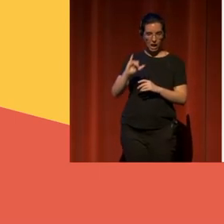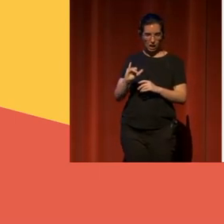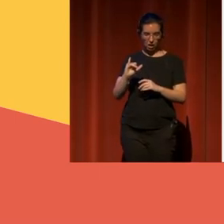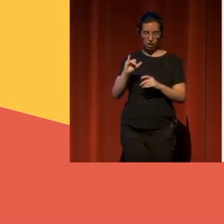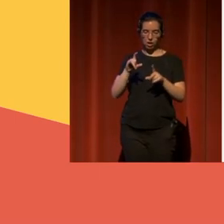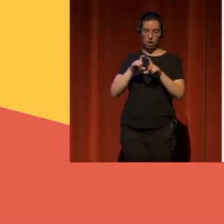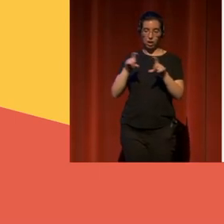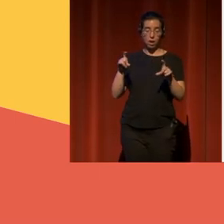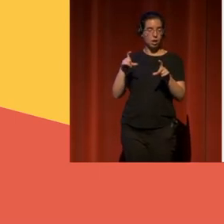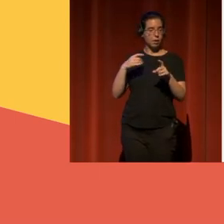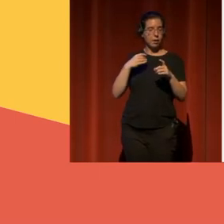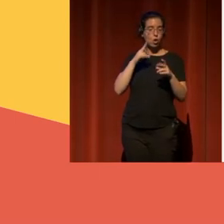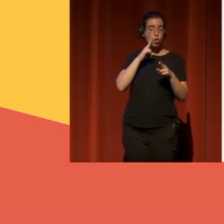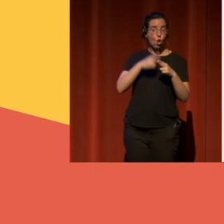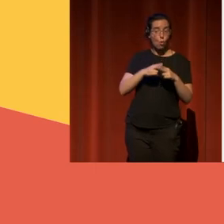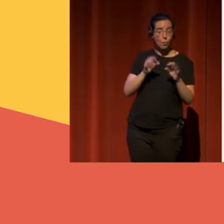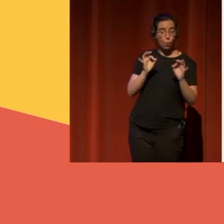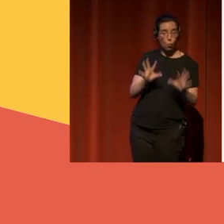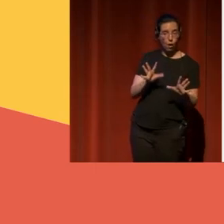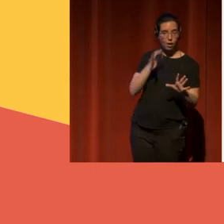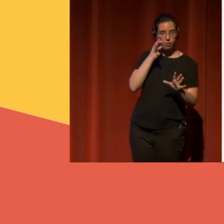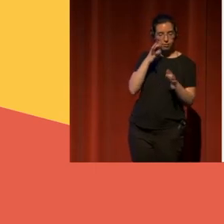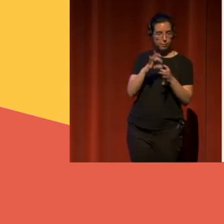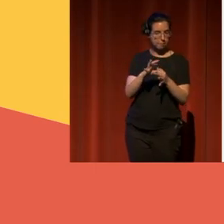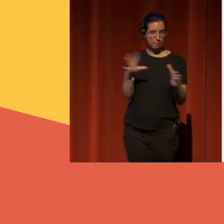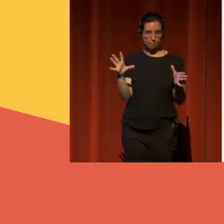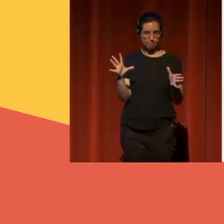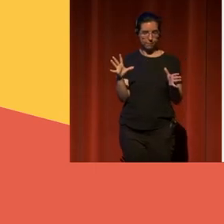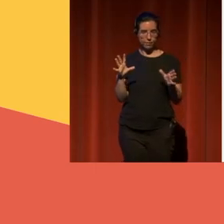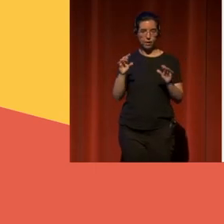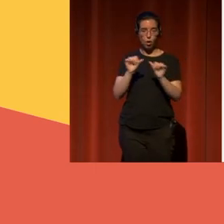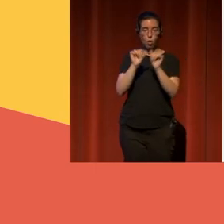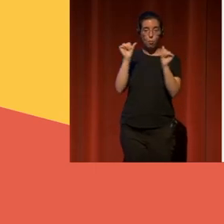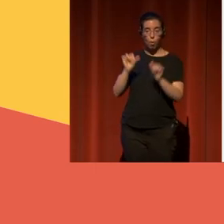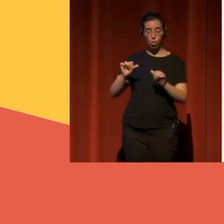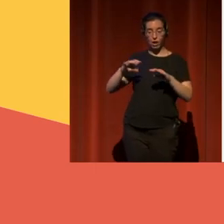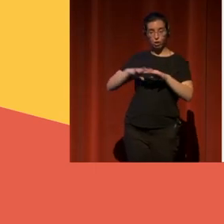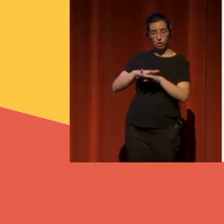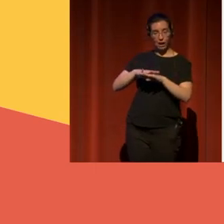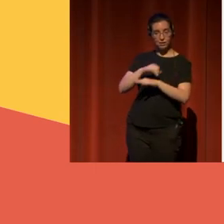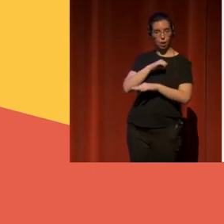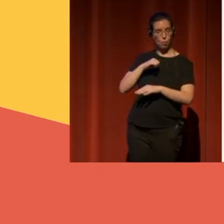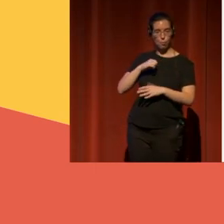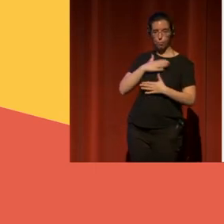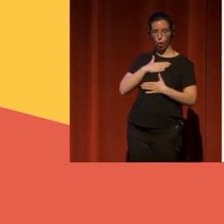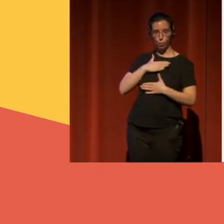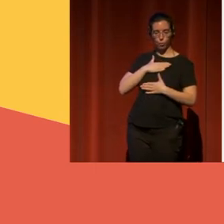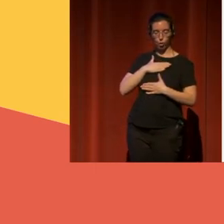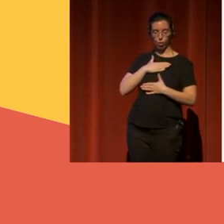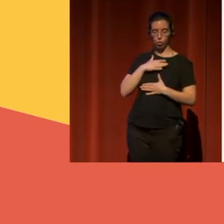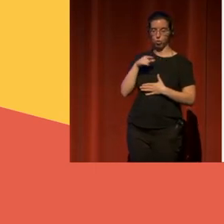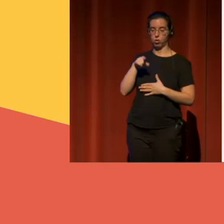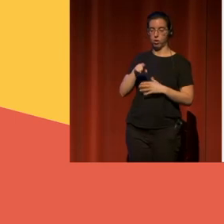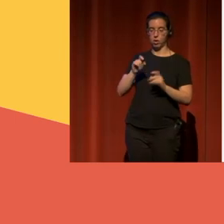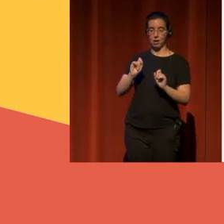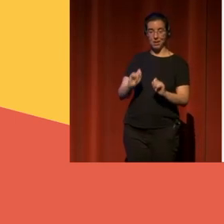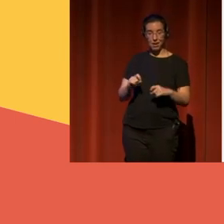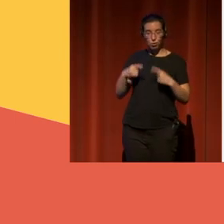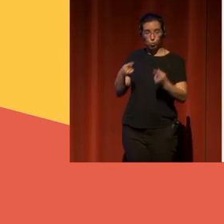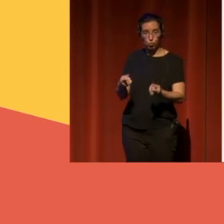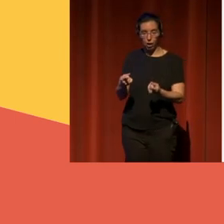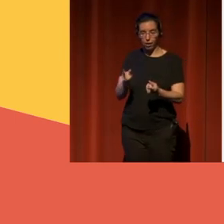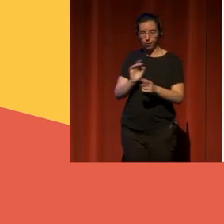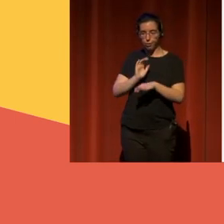realmente no están vinculados. El modelo de la SARSA es un diseño propio y el resultado de su fase de implantación y